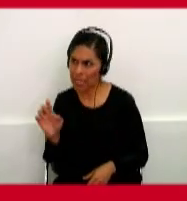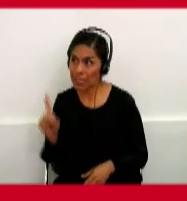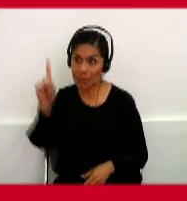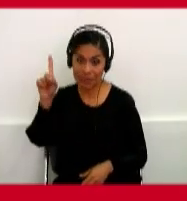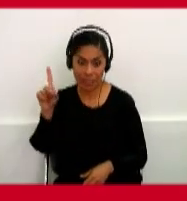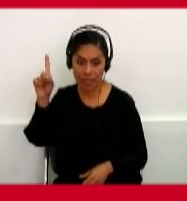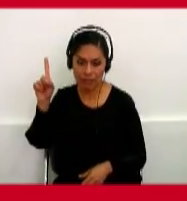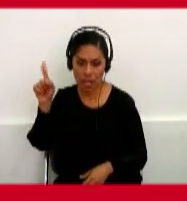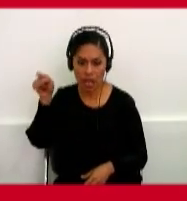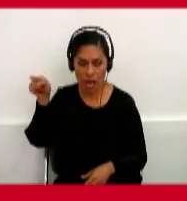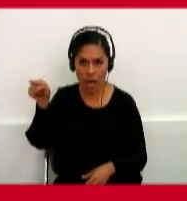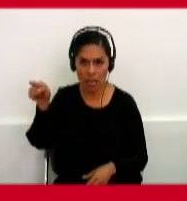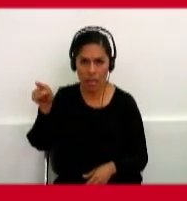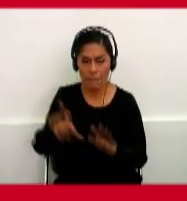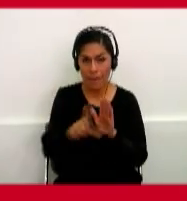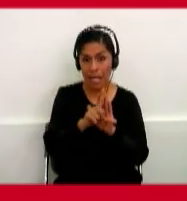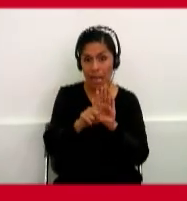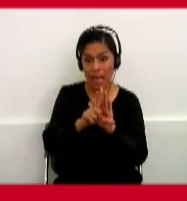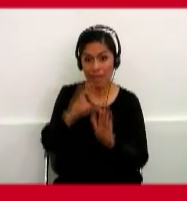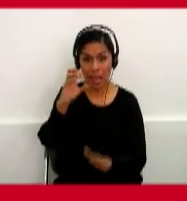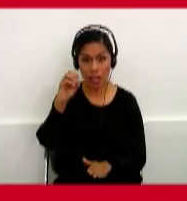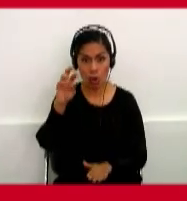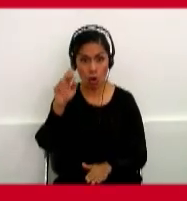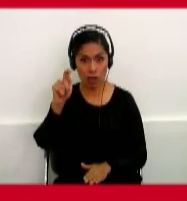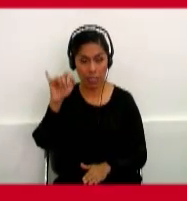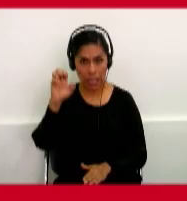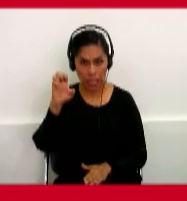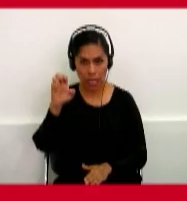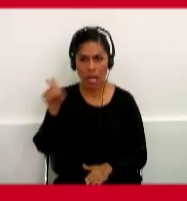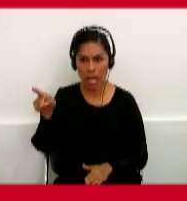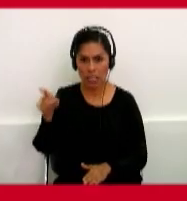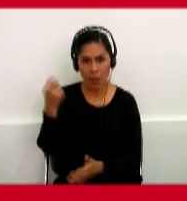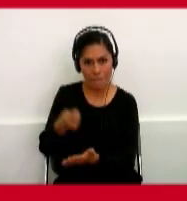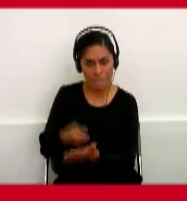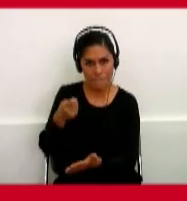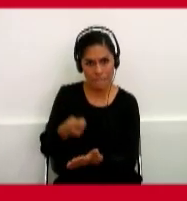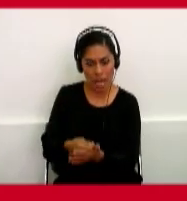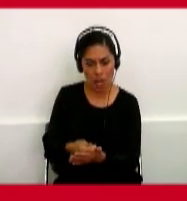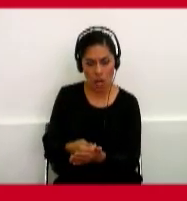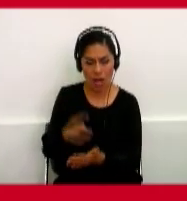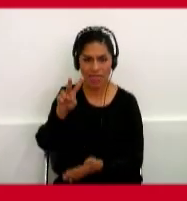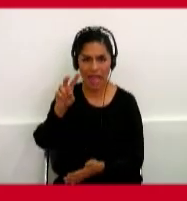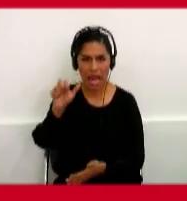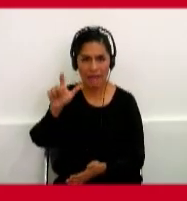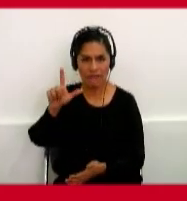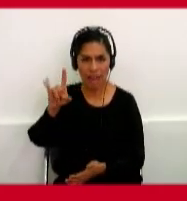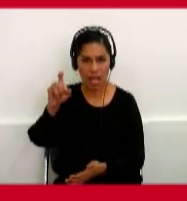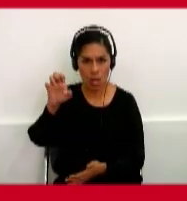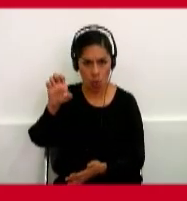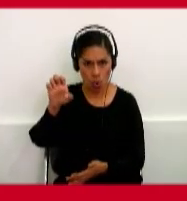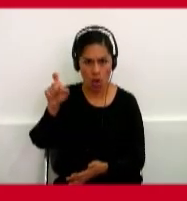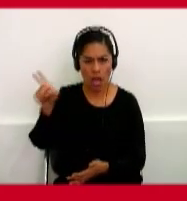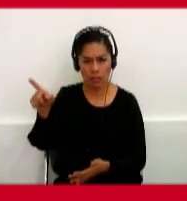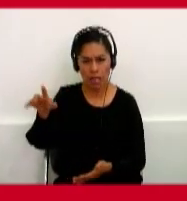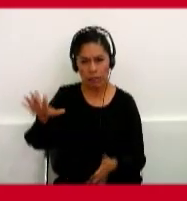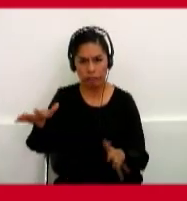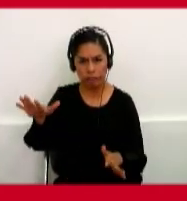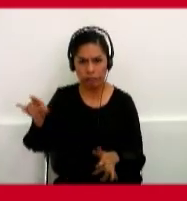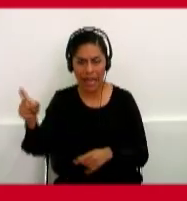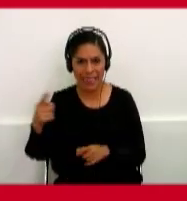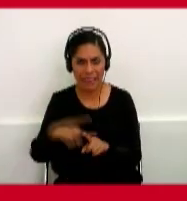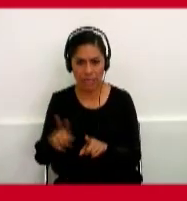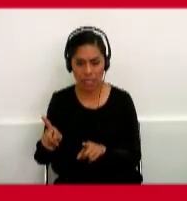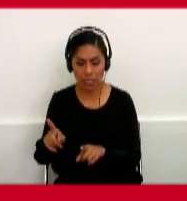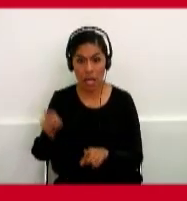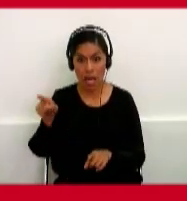que para cierta ley de corte yo voy a obtener un present value dado y para un NPV dado. Entonces, en el caso de este